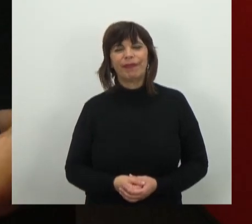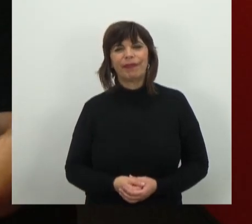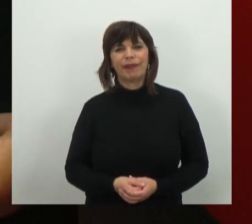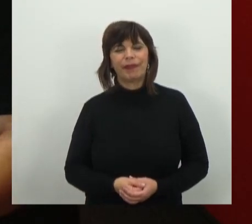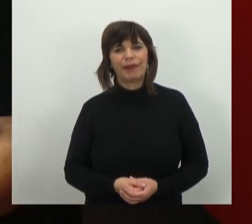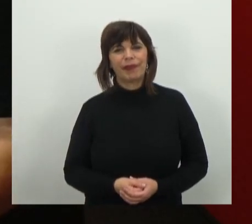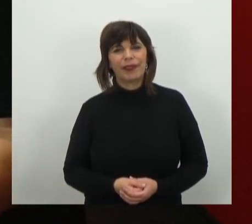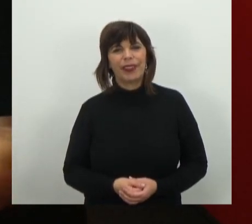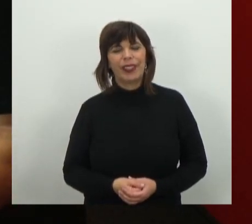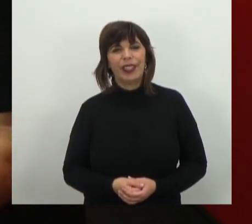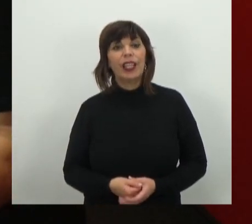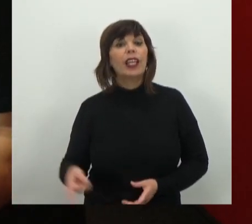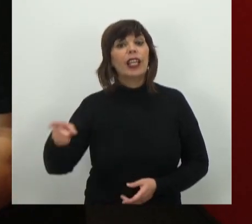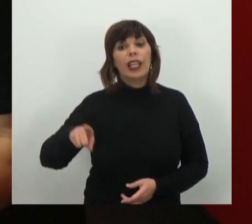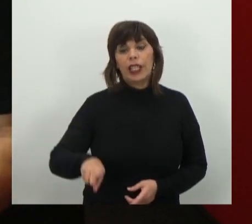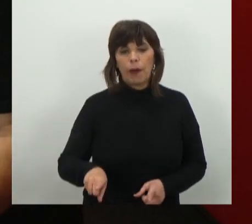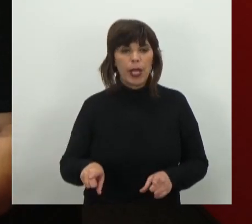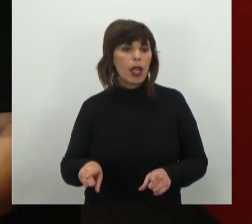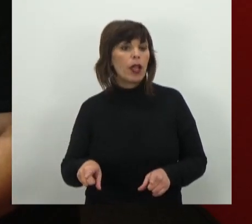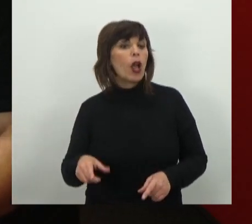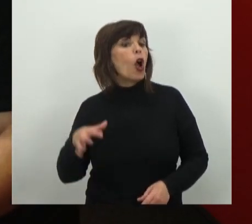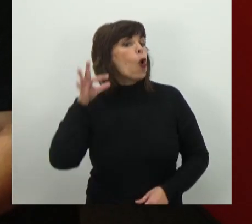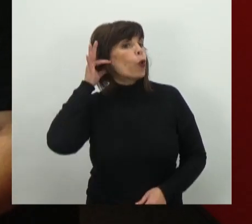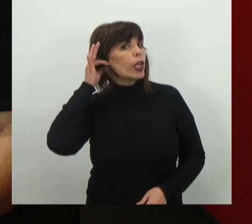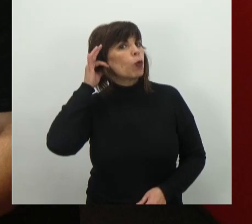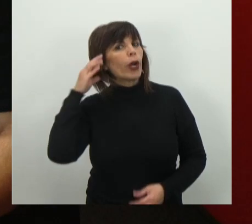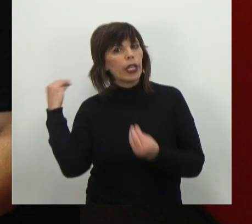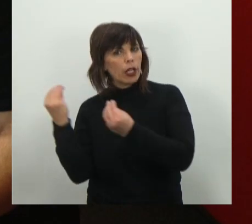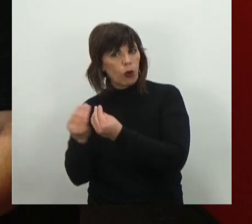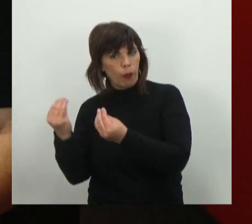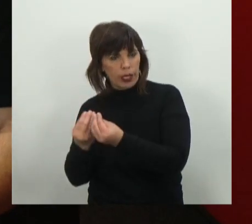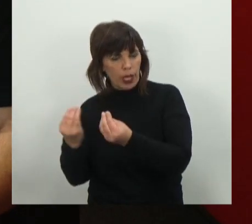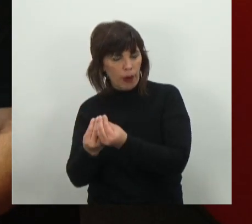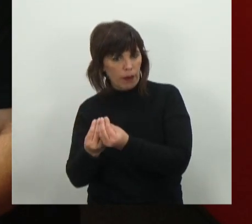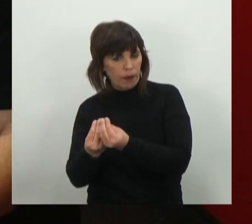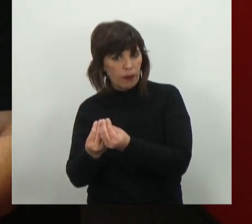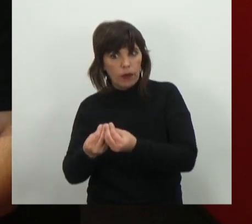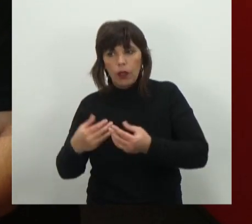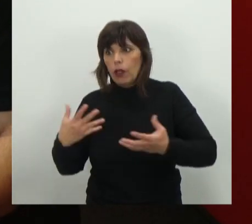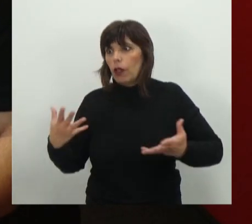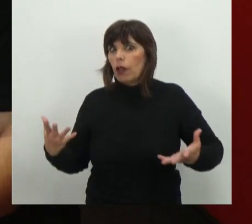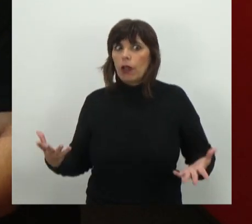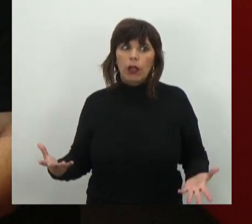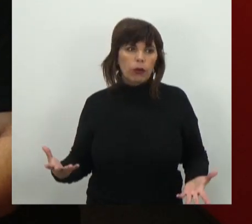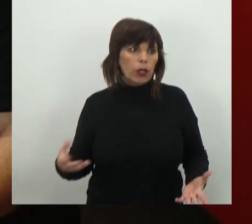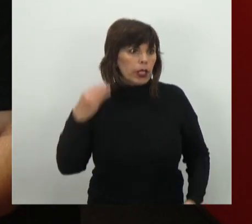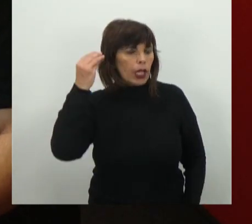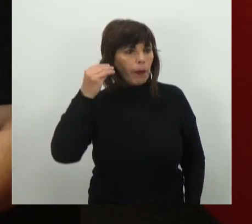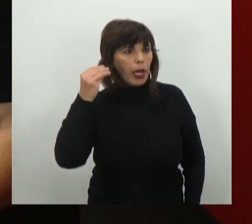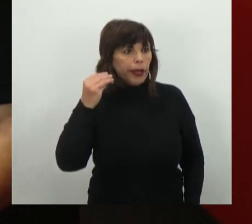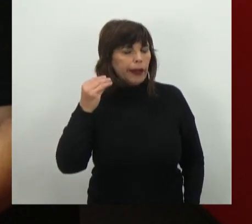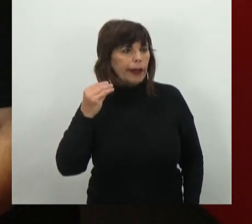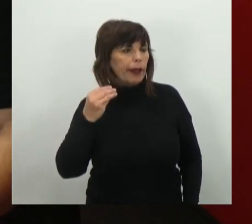Habían también unas mujeres, según una multitud. Y Marta se preocupaba con muchos quehaceres.